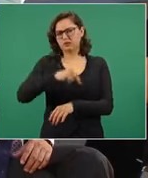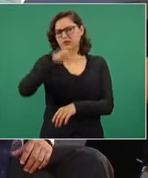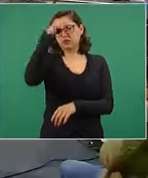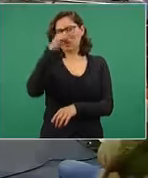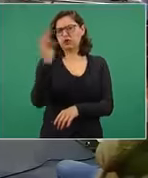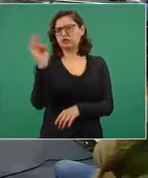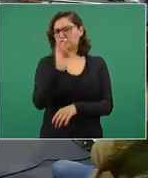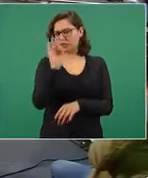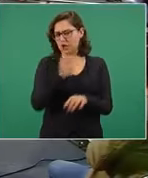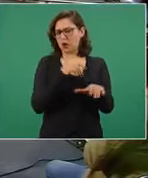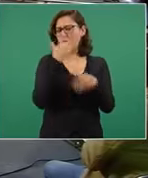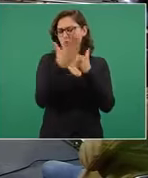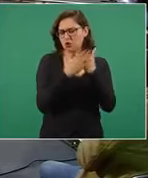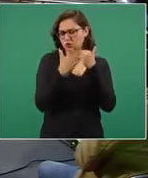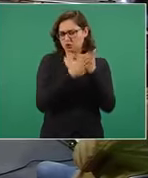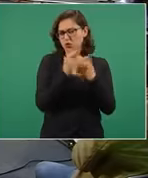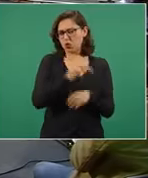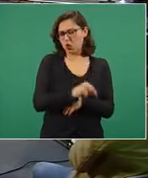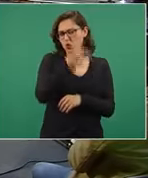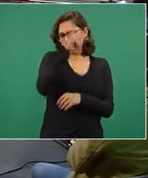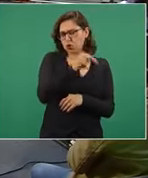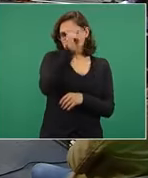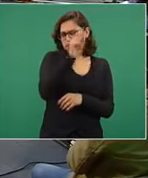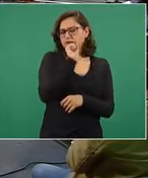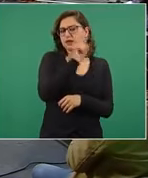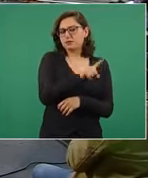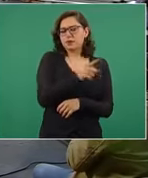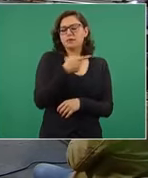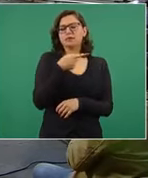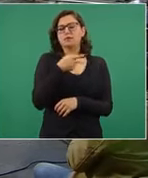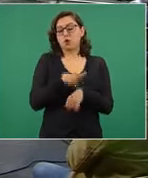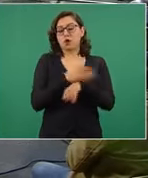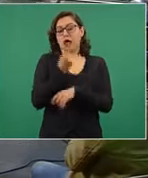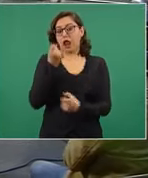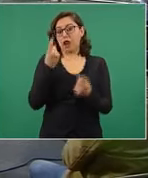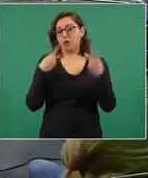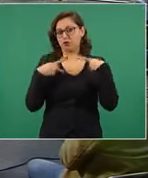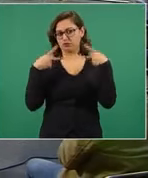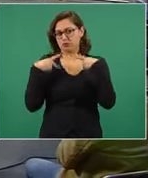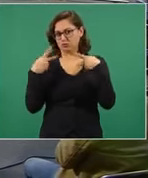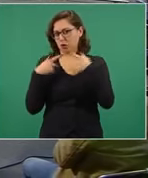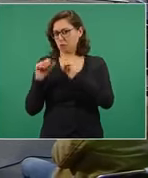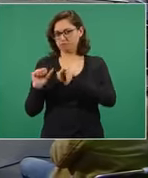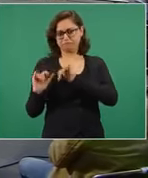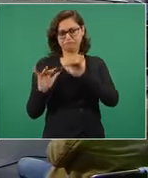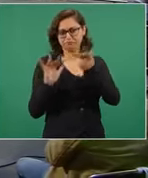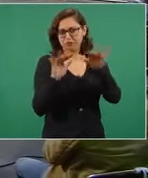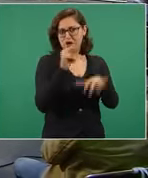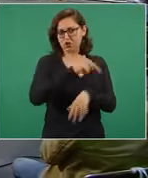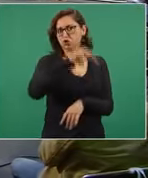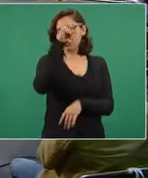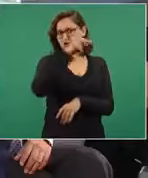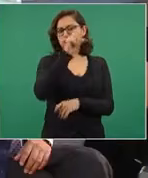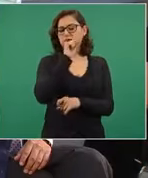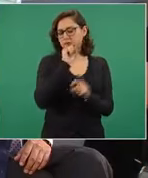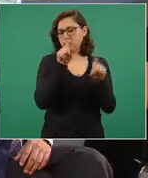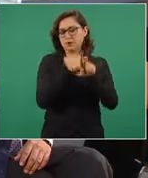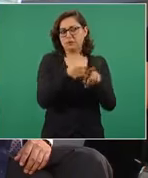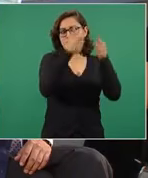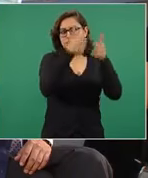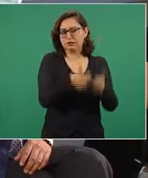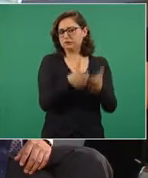menores que o los adultos que alcanzan a librar pues hasta llegar hasta el norte. ¿En qué momento tomarían la decisión de instalarlos o cuándo se podrían